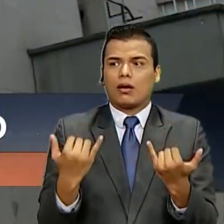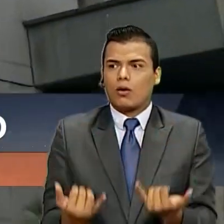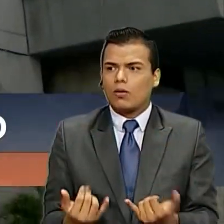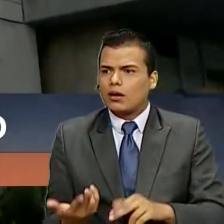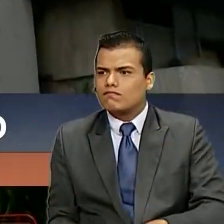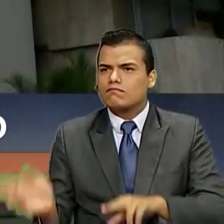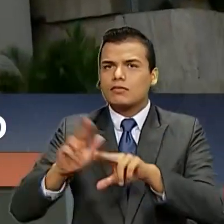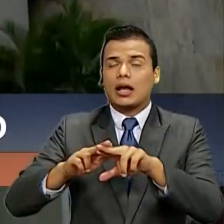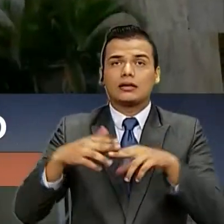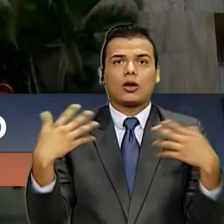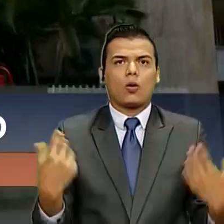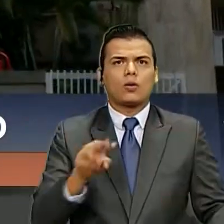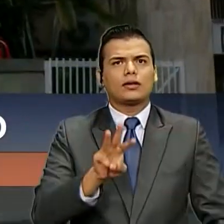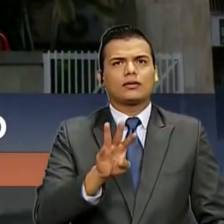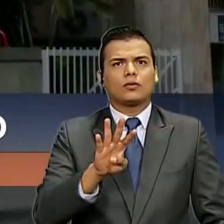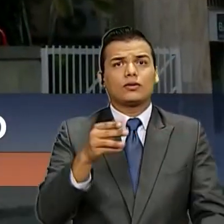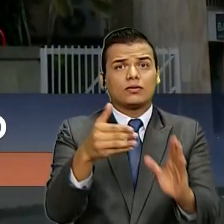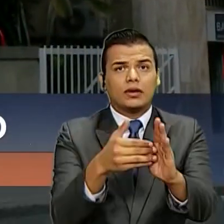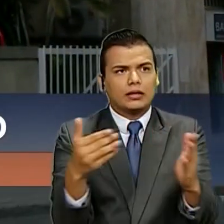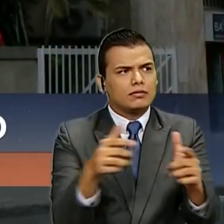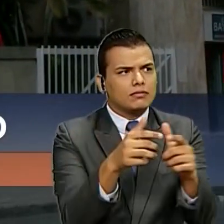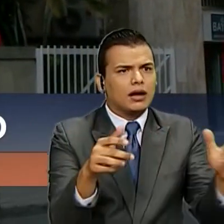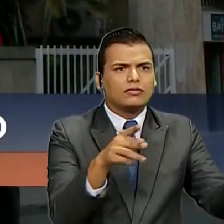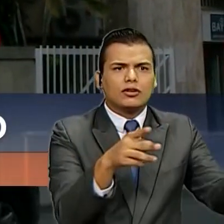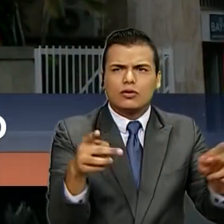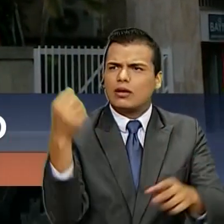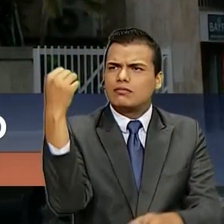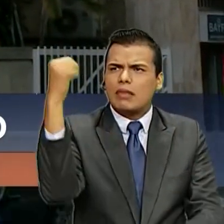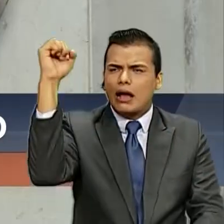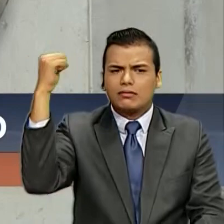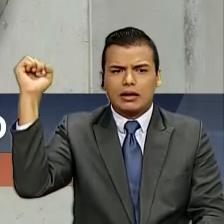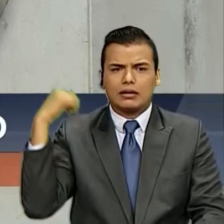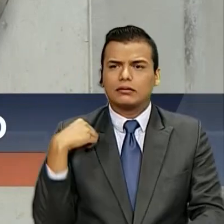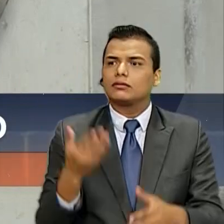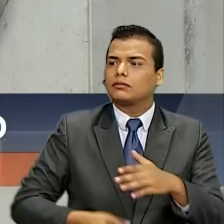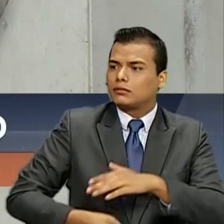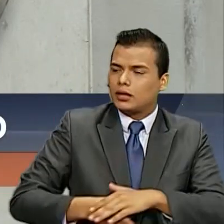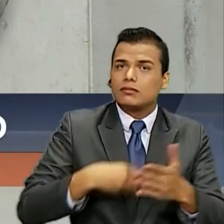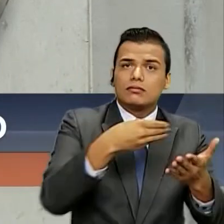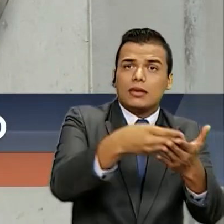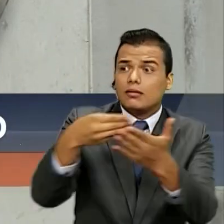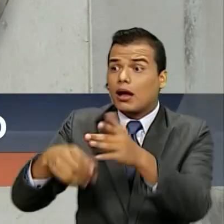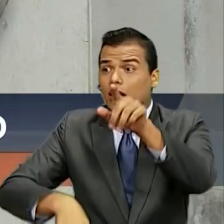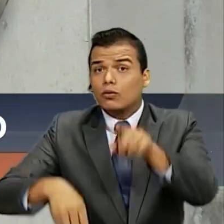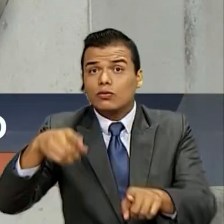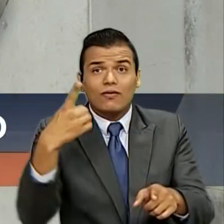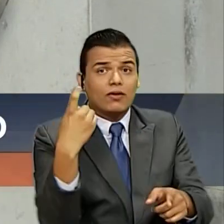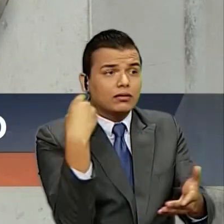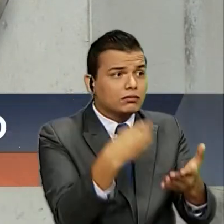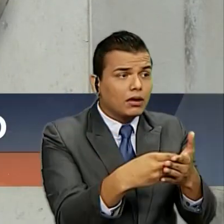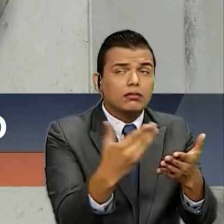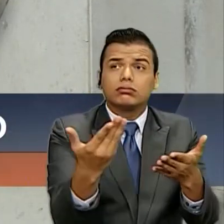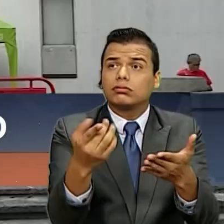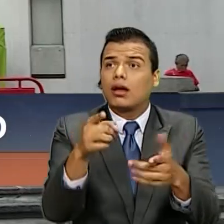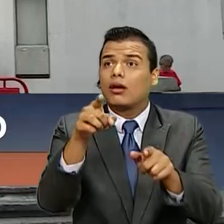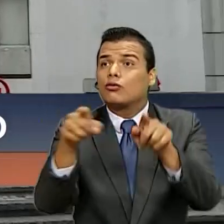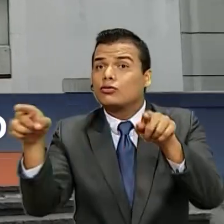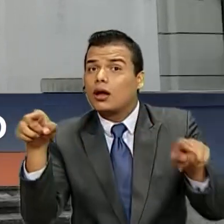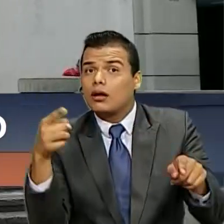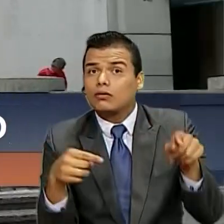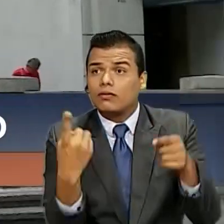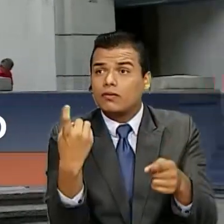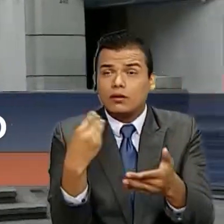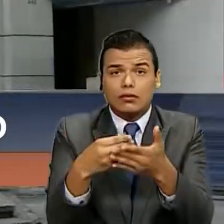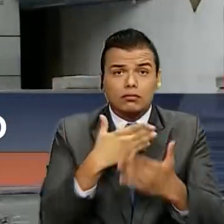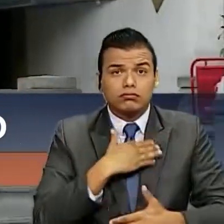Entonces podemos mostrar más ganadores, estamos todavía entregando premios y los que aún no lo hayan reclamado, pues acérquese a la beneficencia del Valle a reclamar su